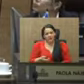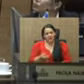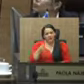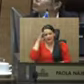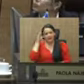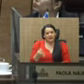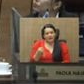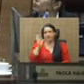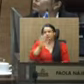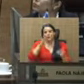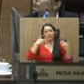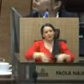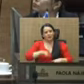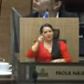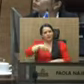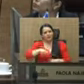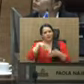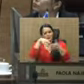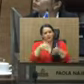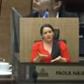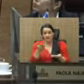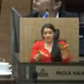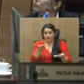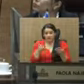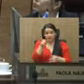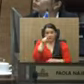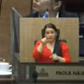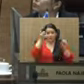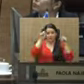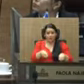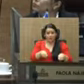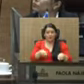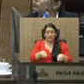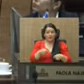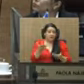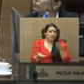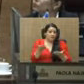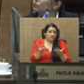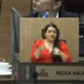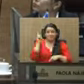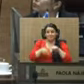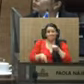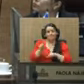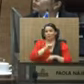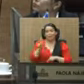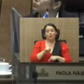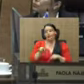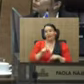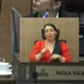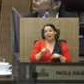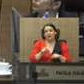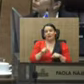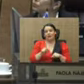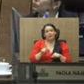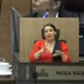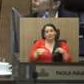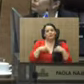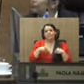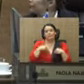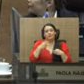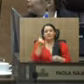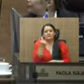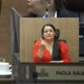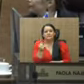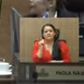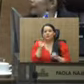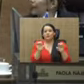estudiar y que quizá usted no pueda asumir los costos de la educación superior y que